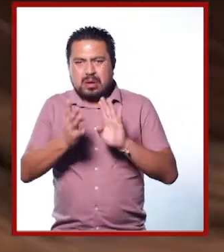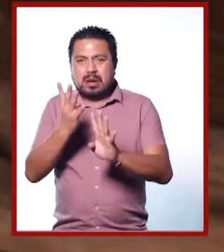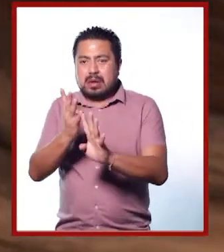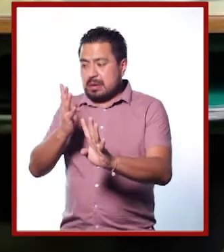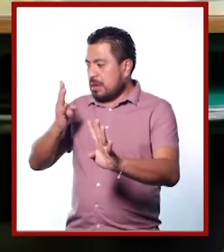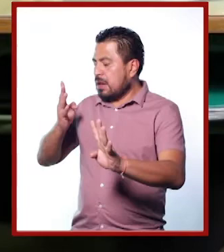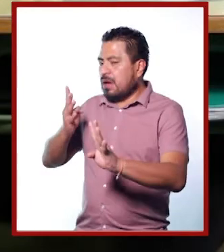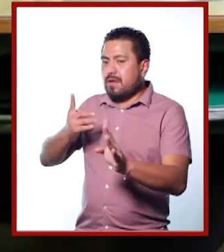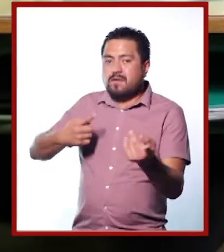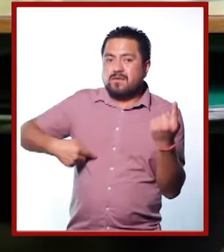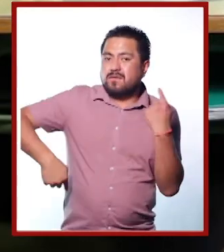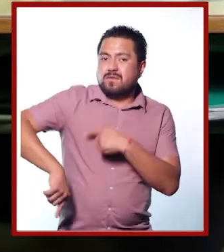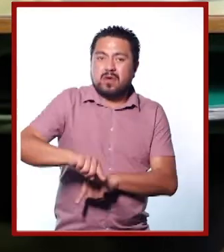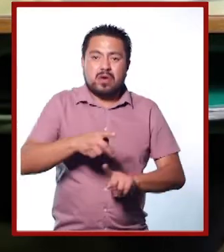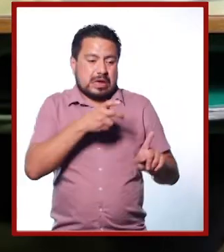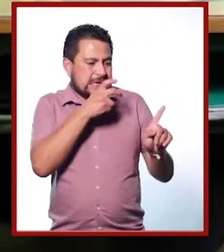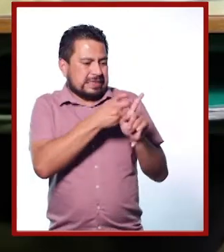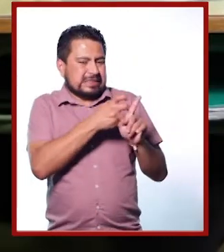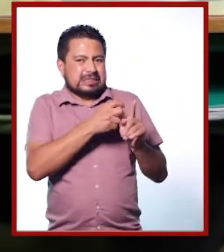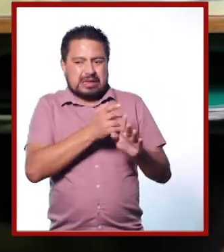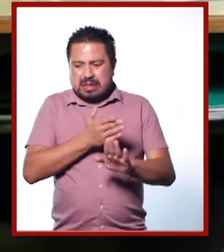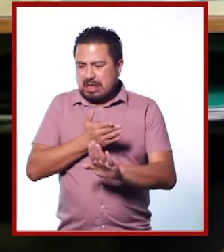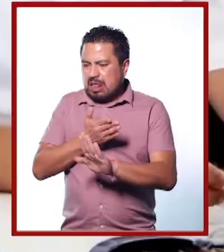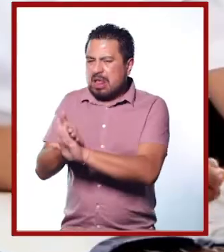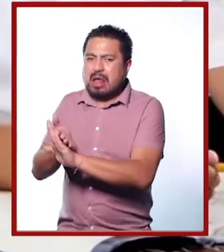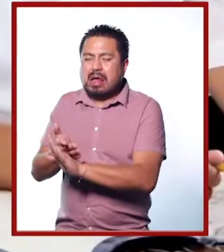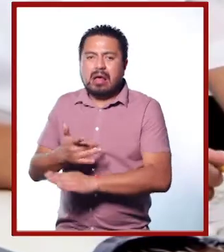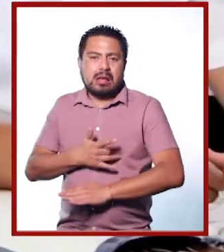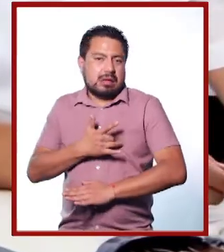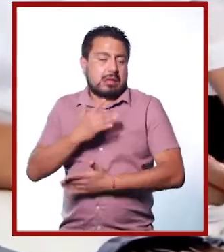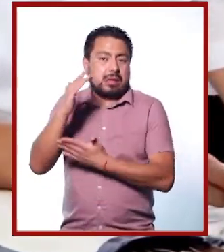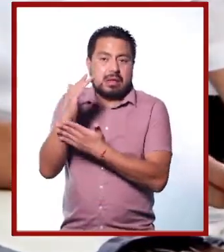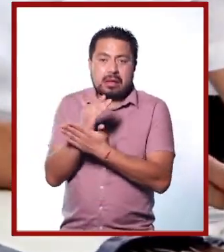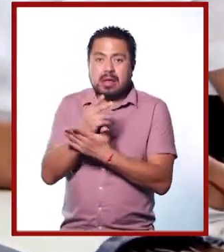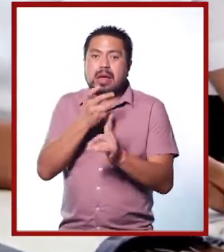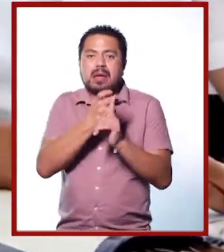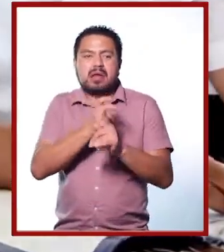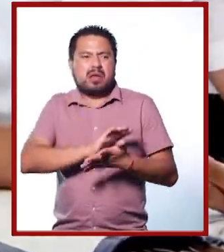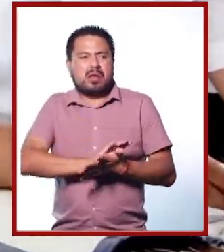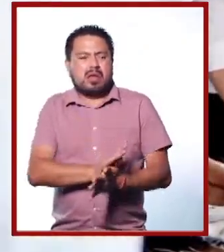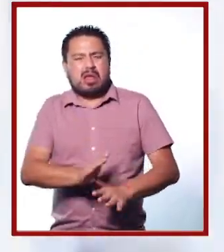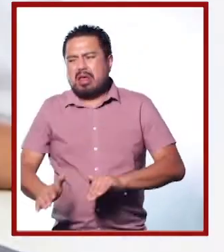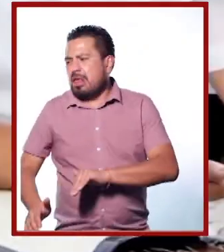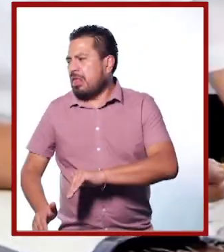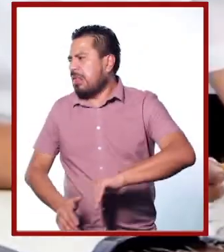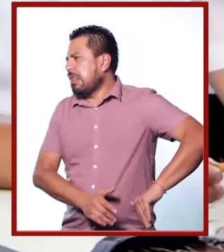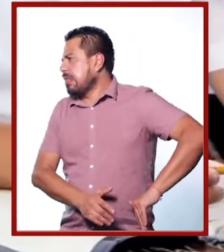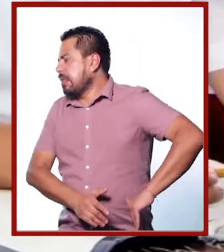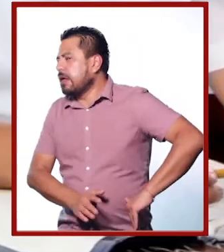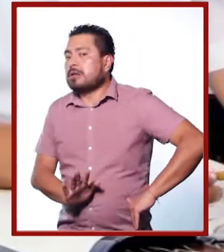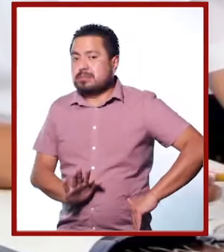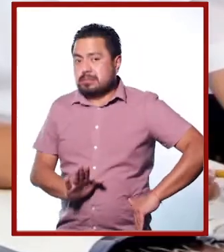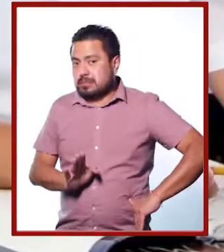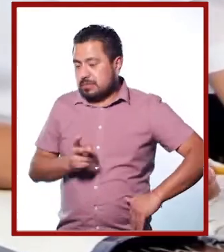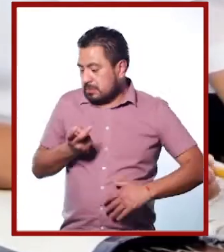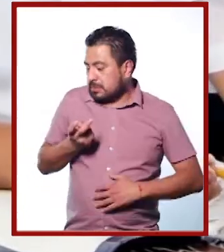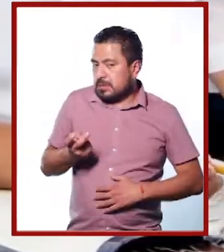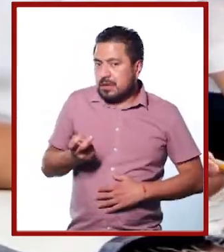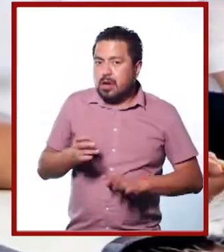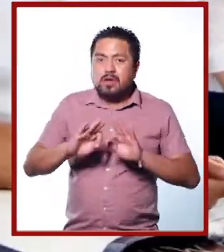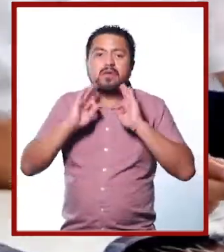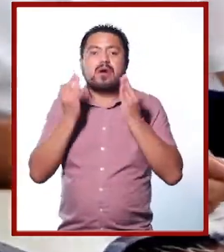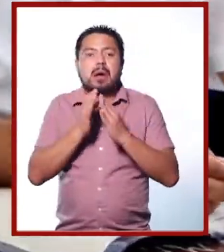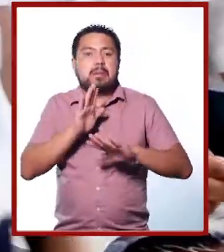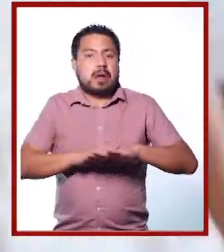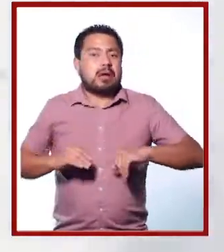fila para el partido de fútbol, eso al final una microviolencia porque lo estamos pues menospreciando, dejando de lado. Por supuesto,